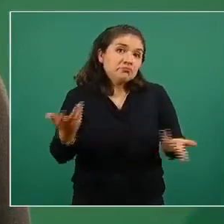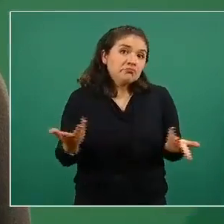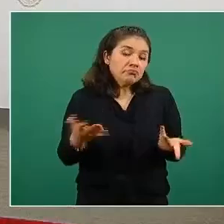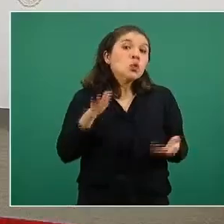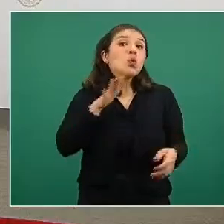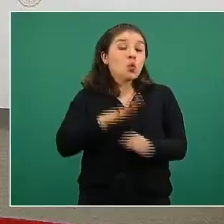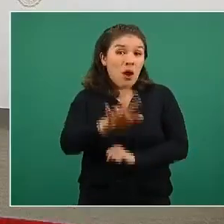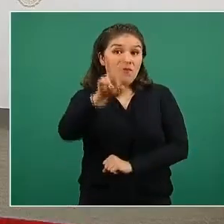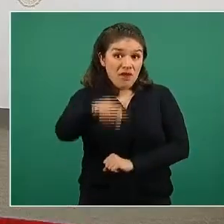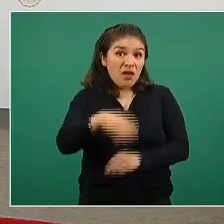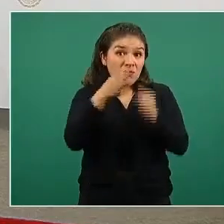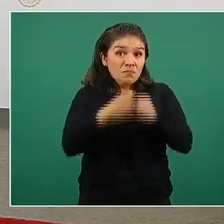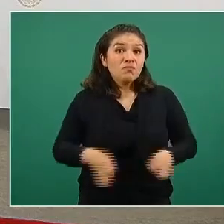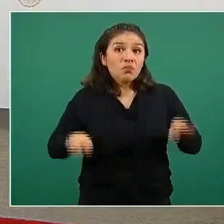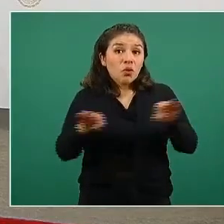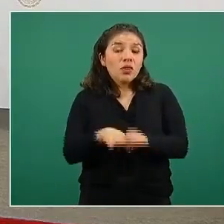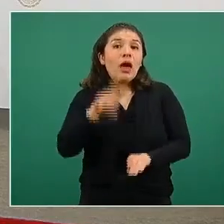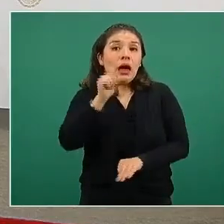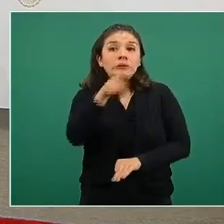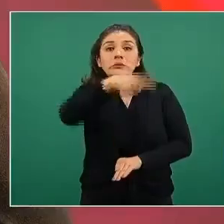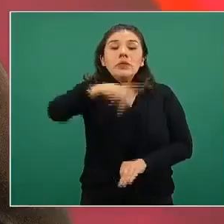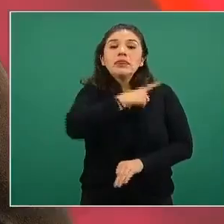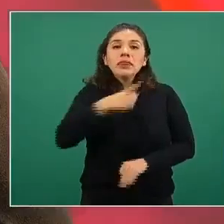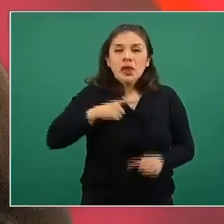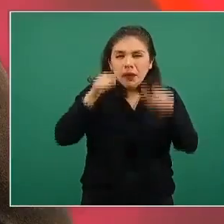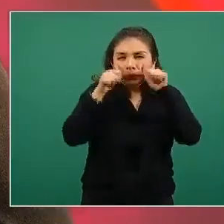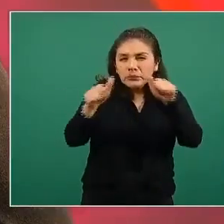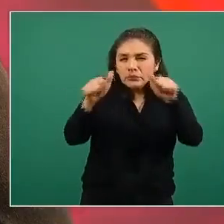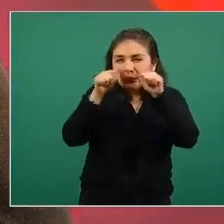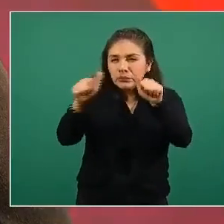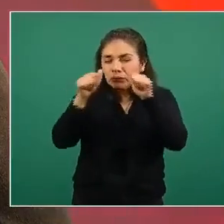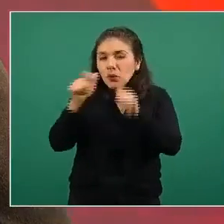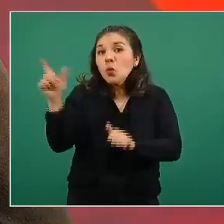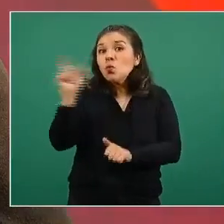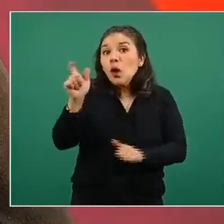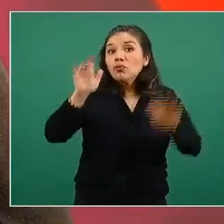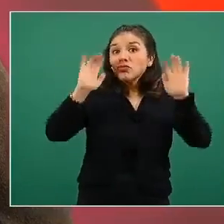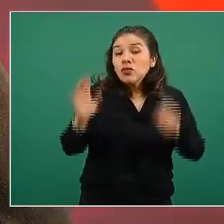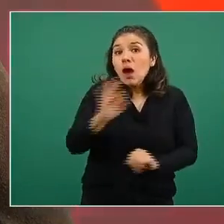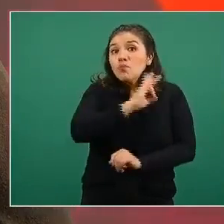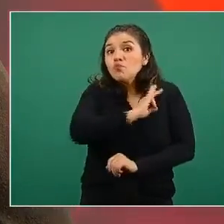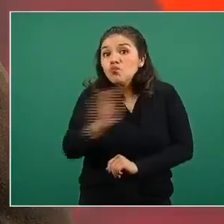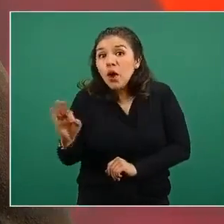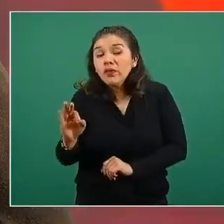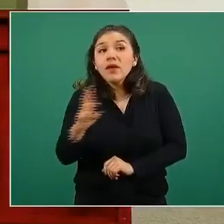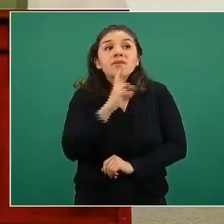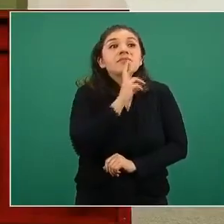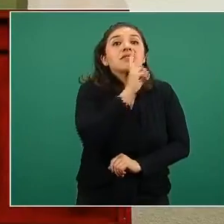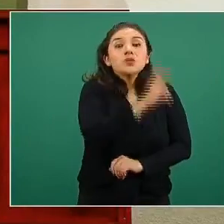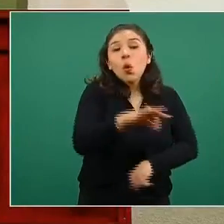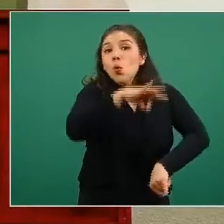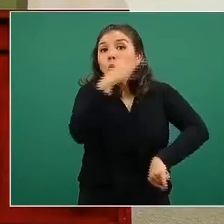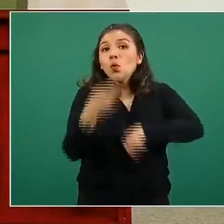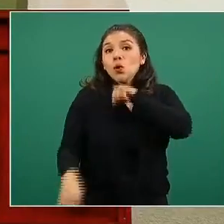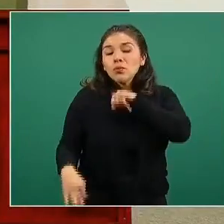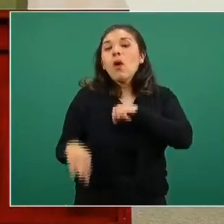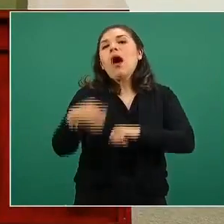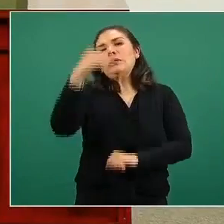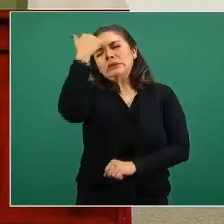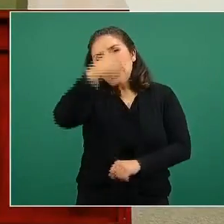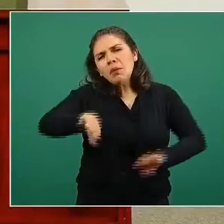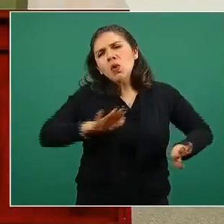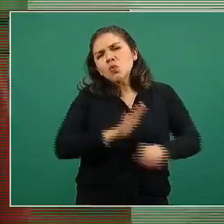que sí es importante es estar atentos y al pendiente para cuando se puedan tener ya los resultados finales y saber